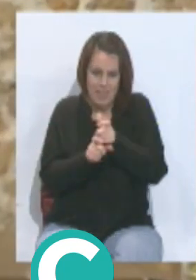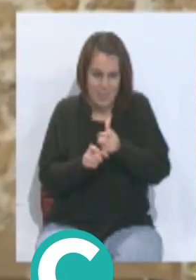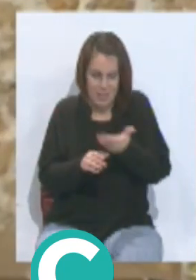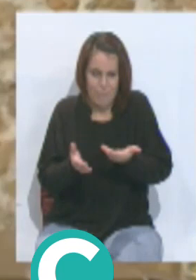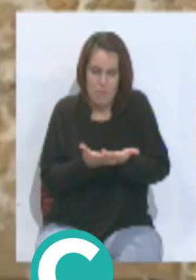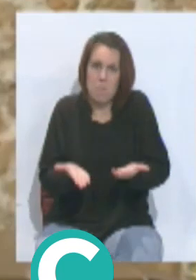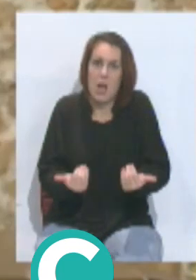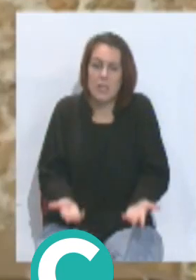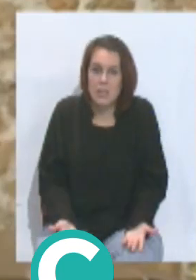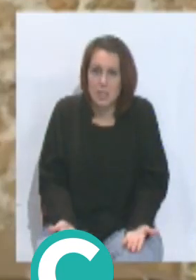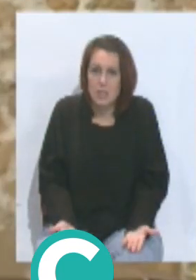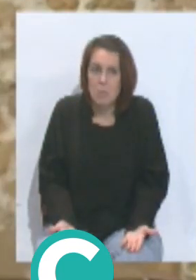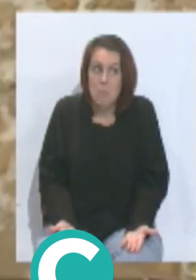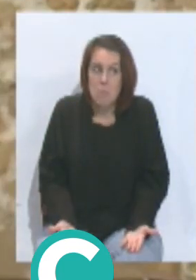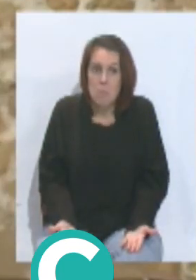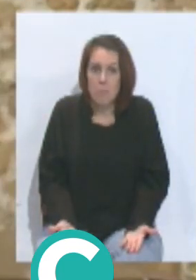métrica,